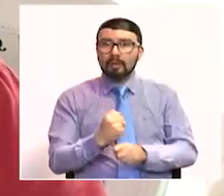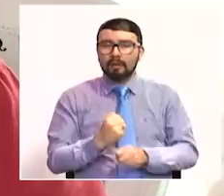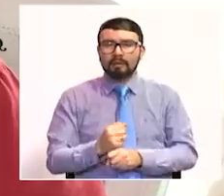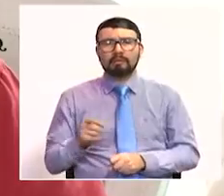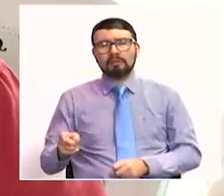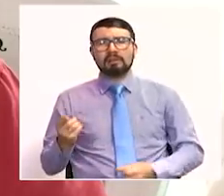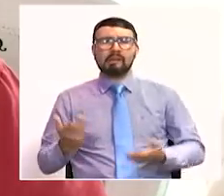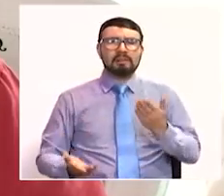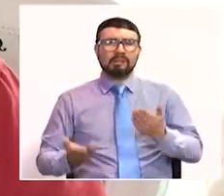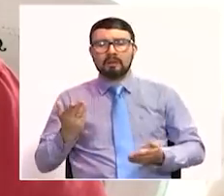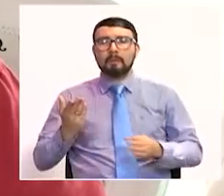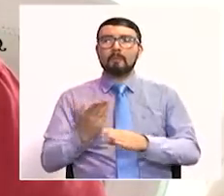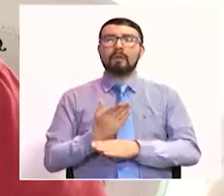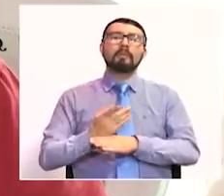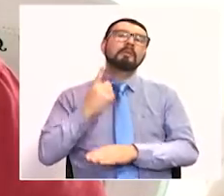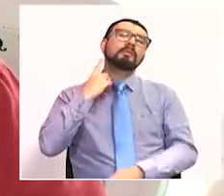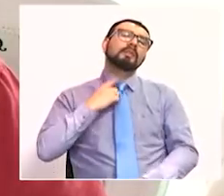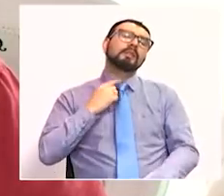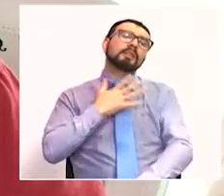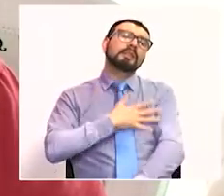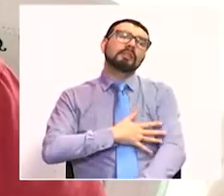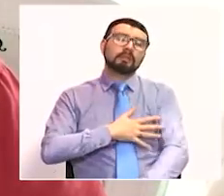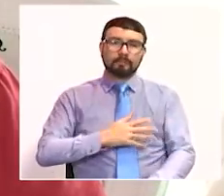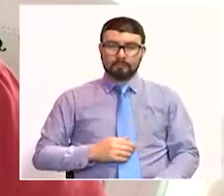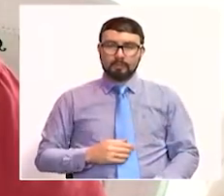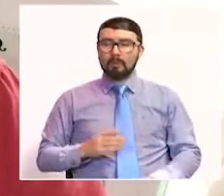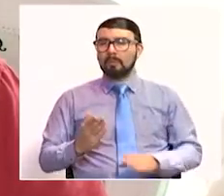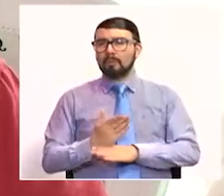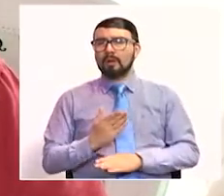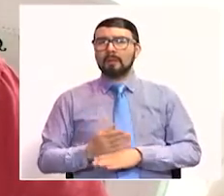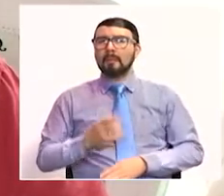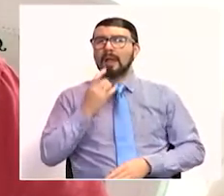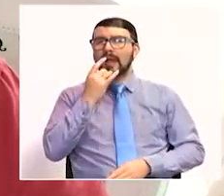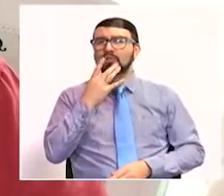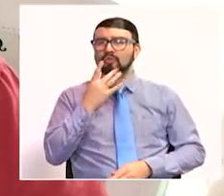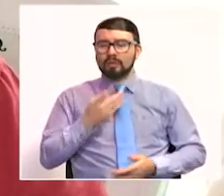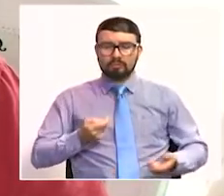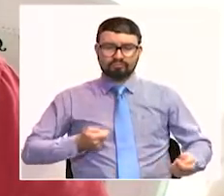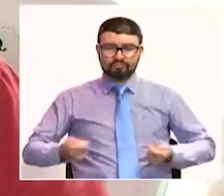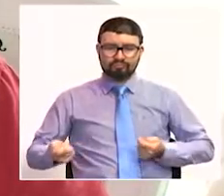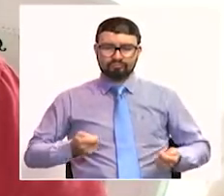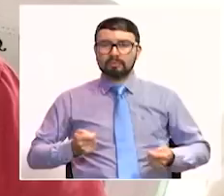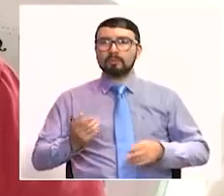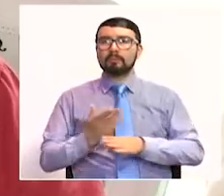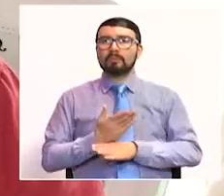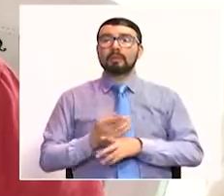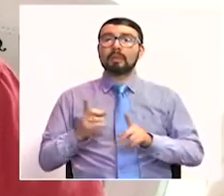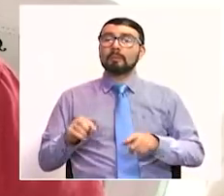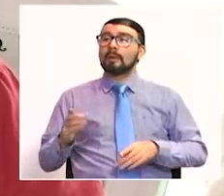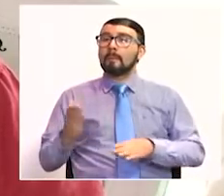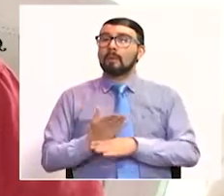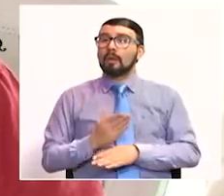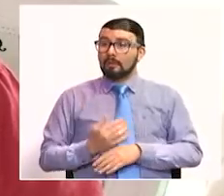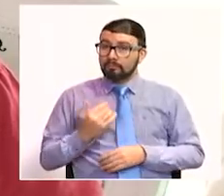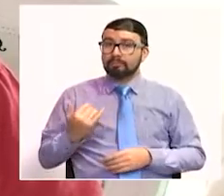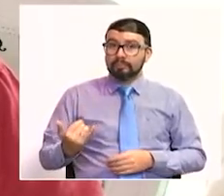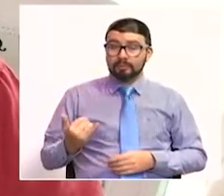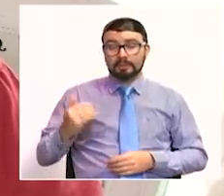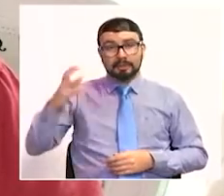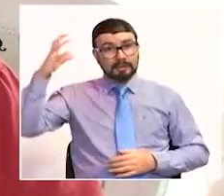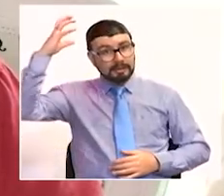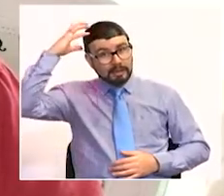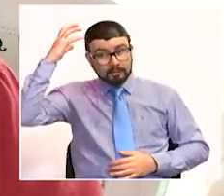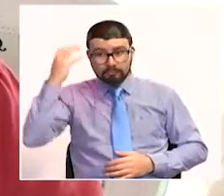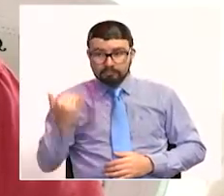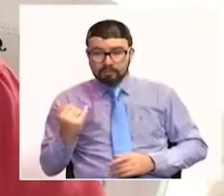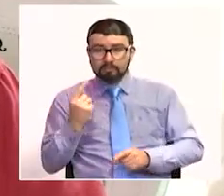de la tiroides, trastornos con el azúcar y problemas con neurotransmisores a nivel cerebral, lo